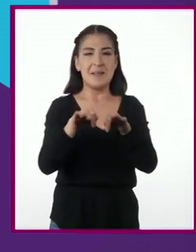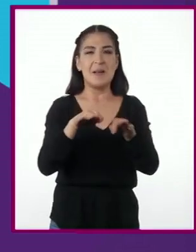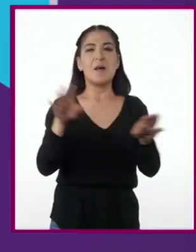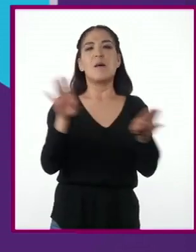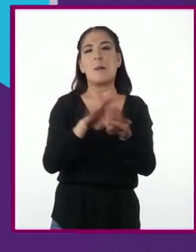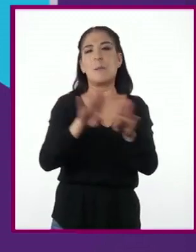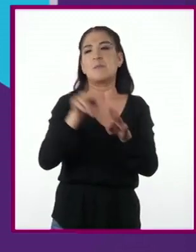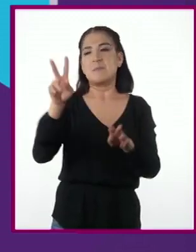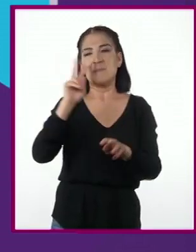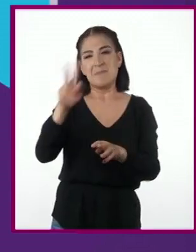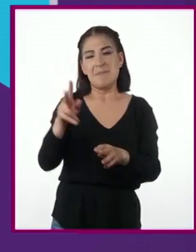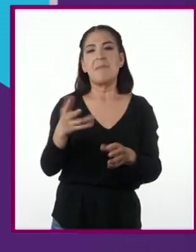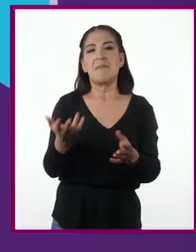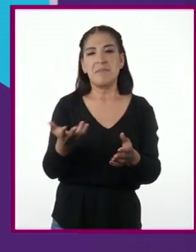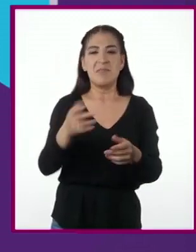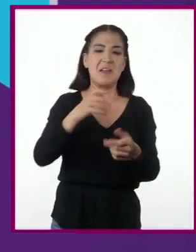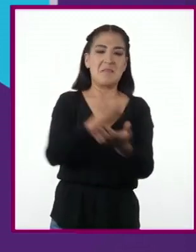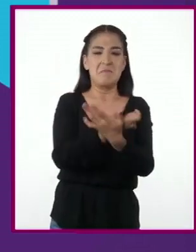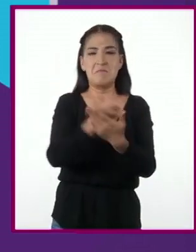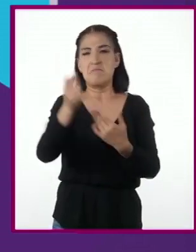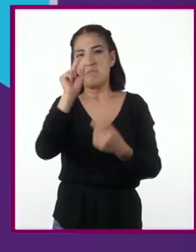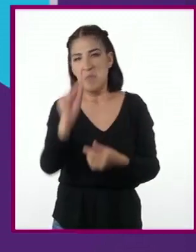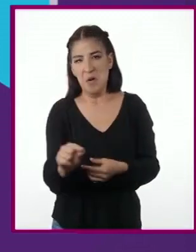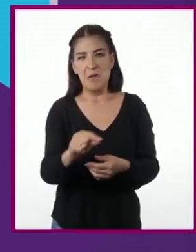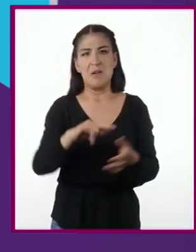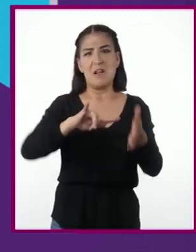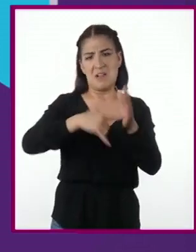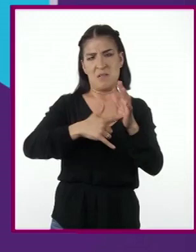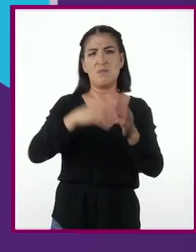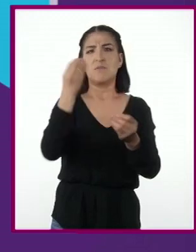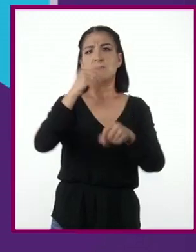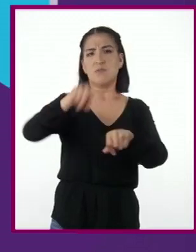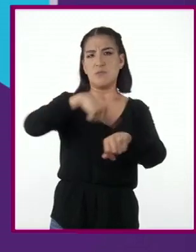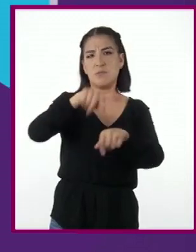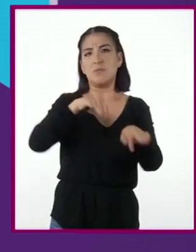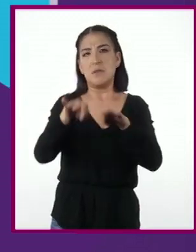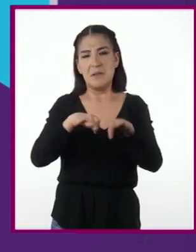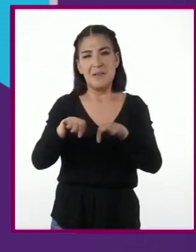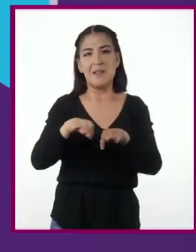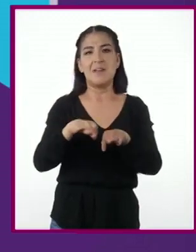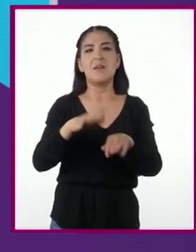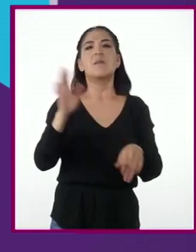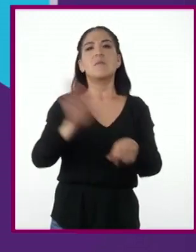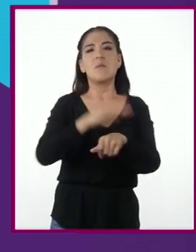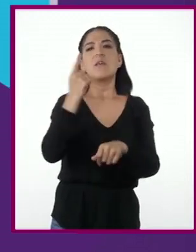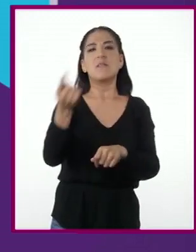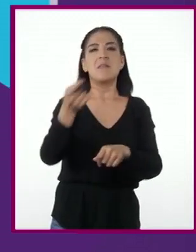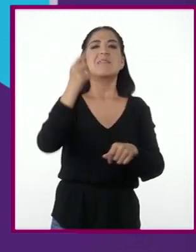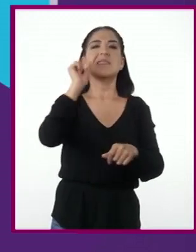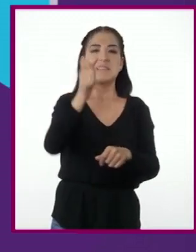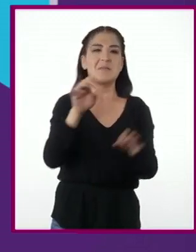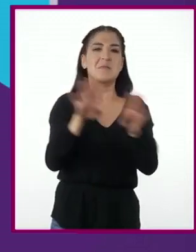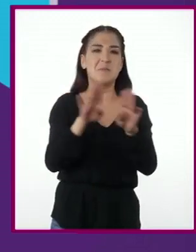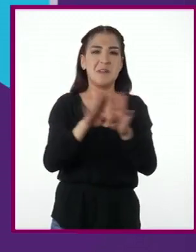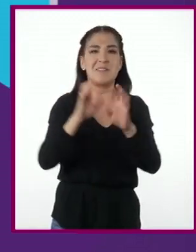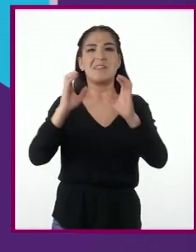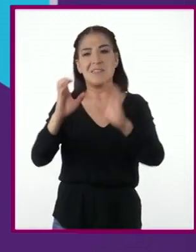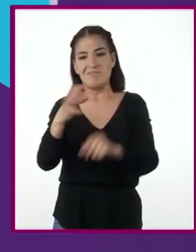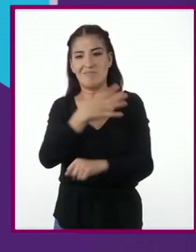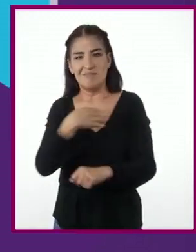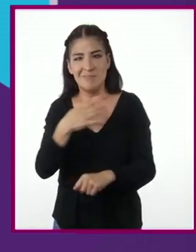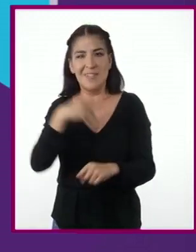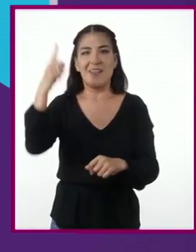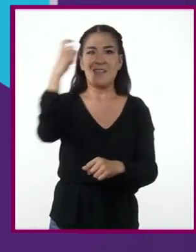trabajo, por los bajos salarios, los horarios extensos y las dificultades que enfrentan en relación con el cuidado de los